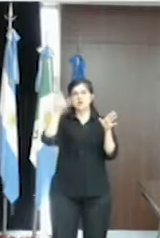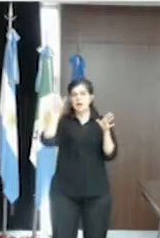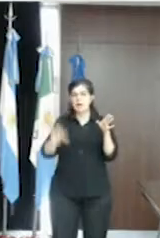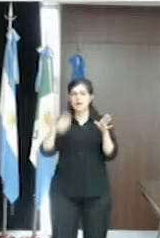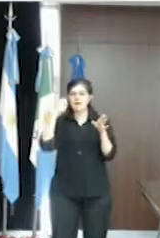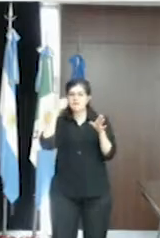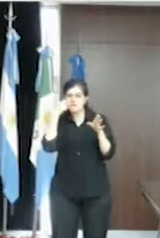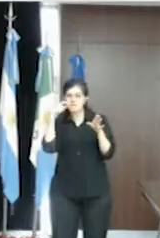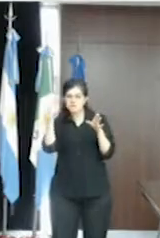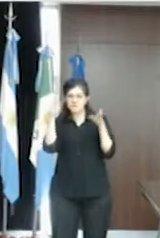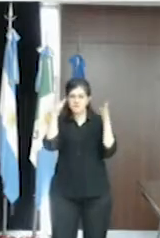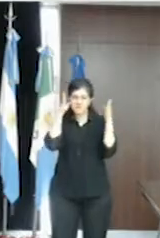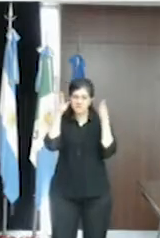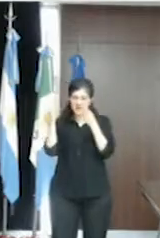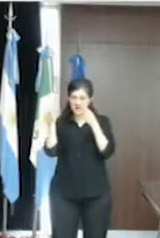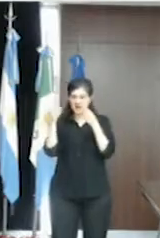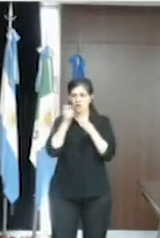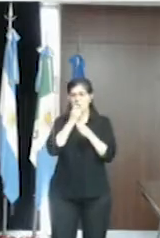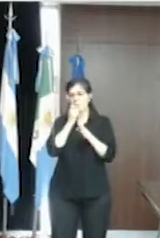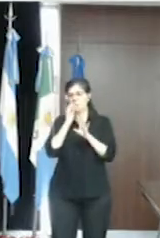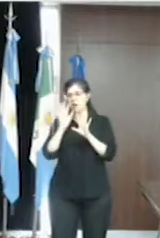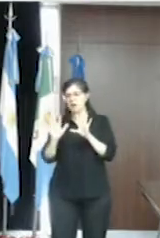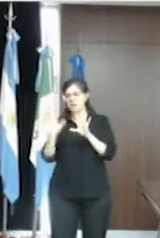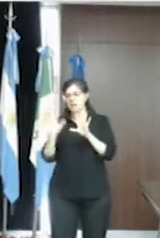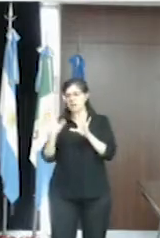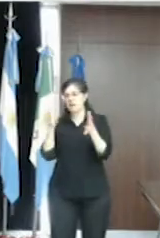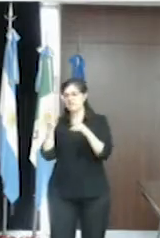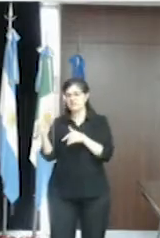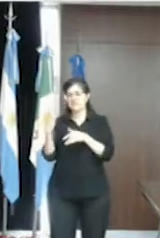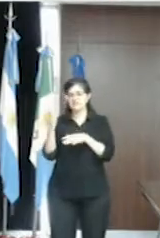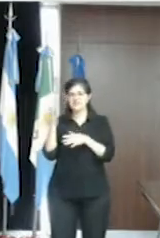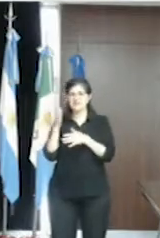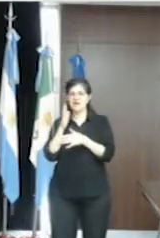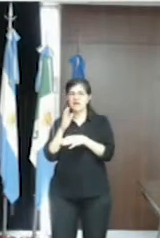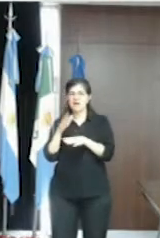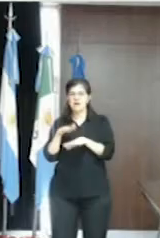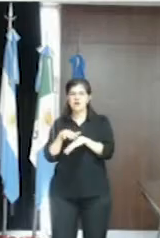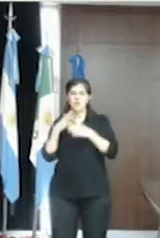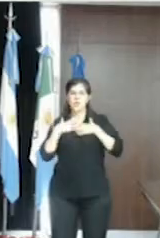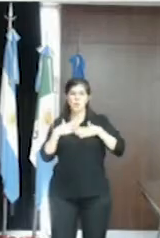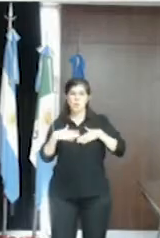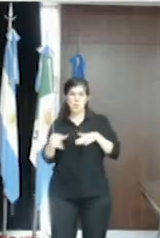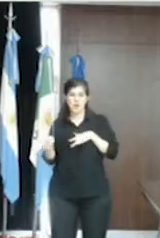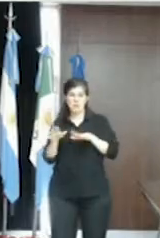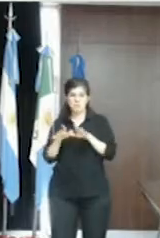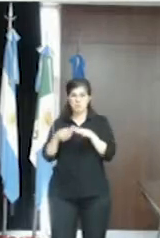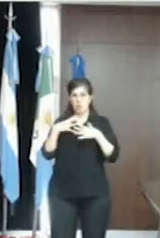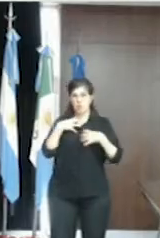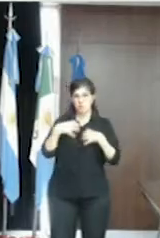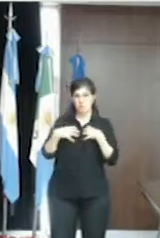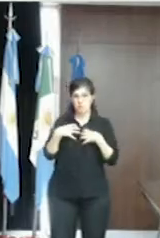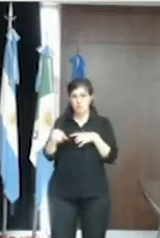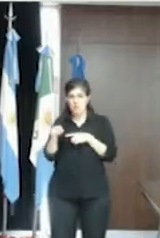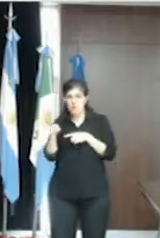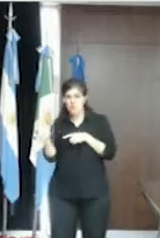abulia, genera adormecimiento permanente, lo que lleva a caídas y estamos en realidad anestesiando a la persona con el